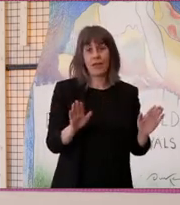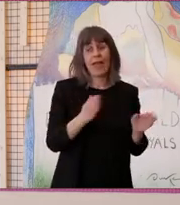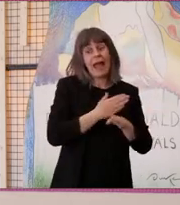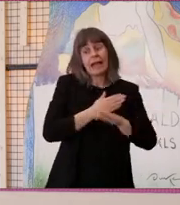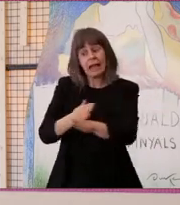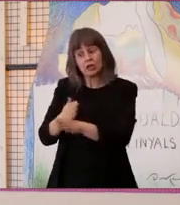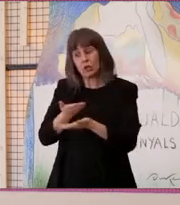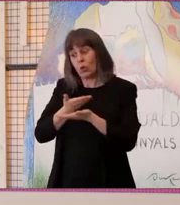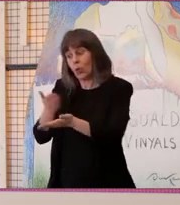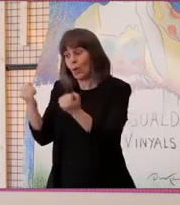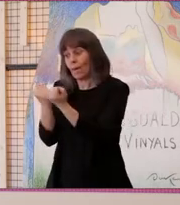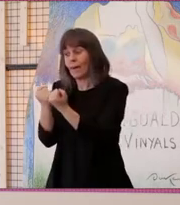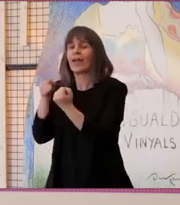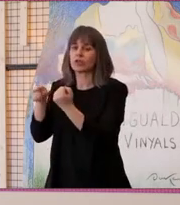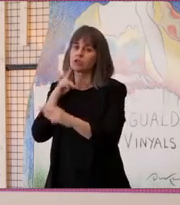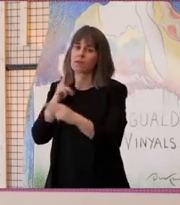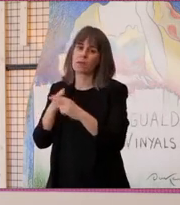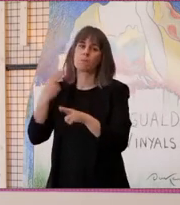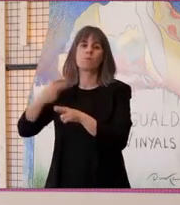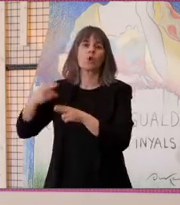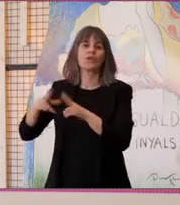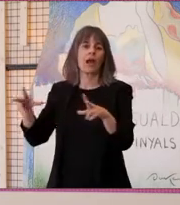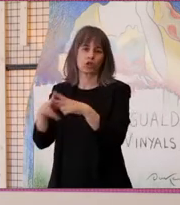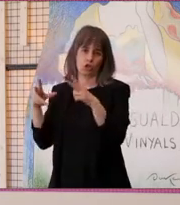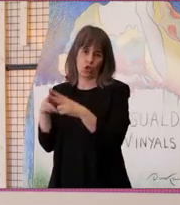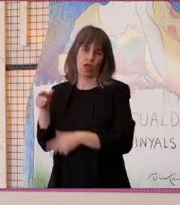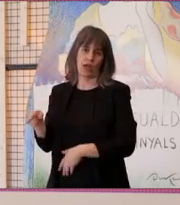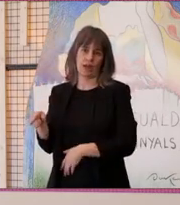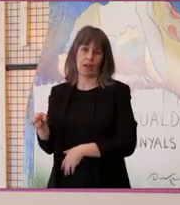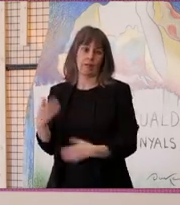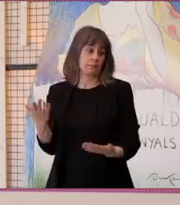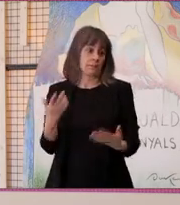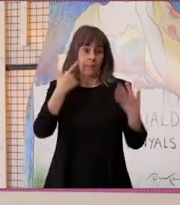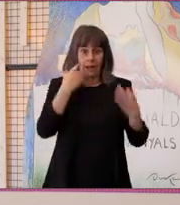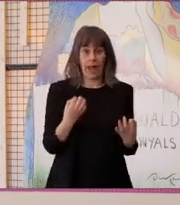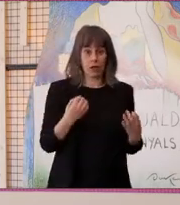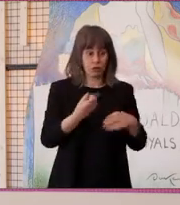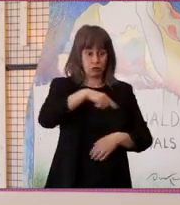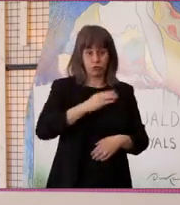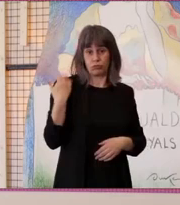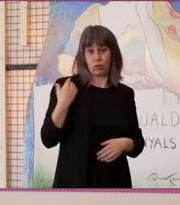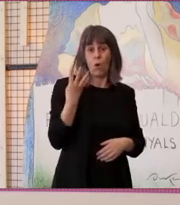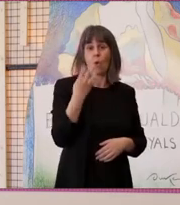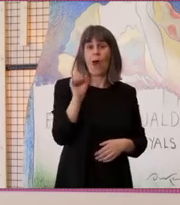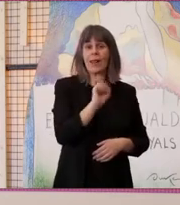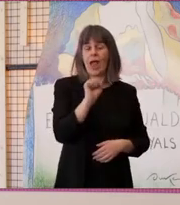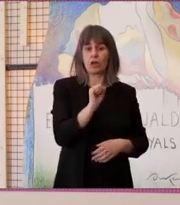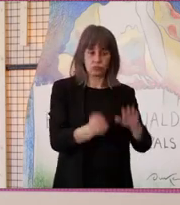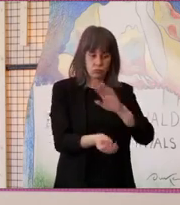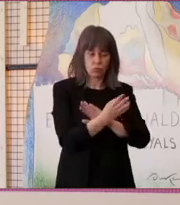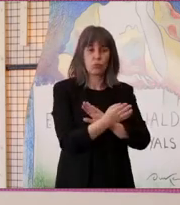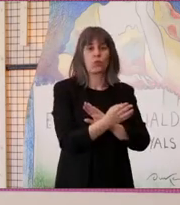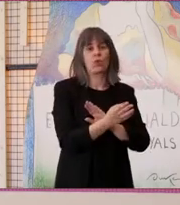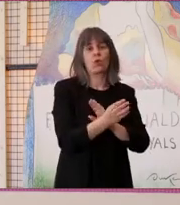sino no existiría los organismos de igualdad no los hubiésemos creado hace 40 años porque las políticas